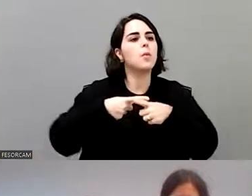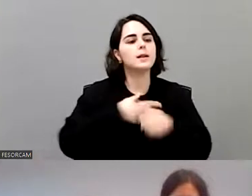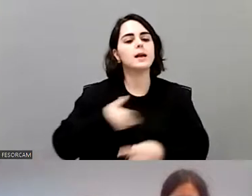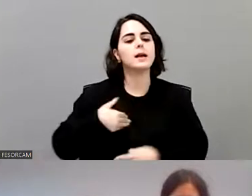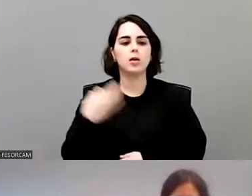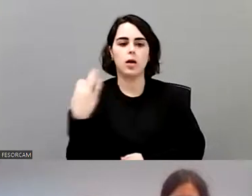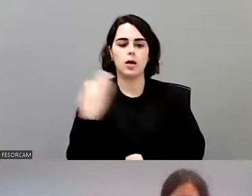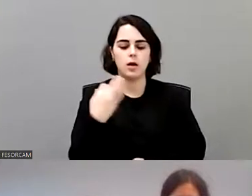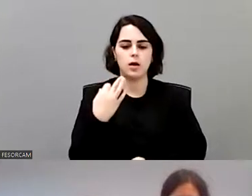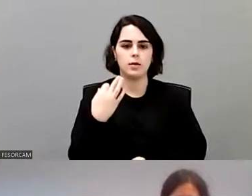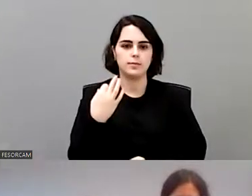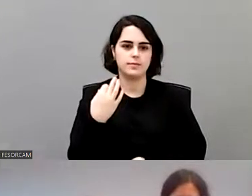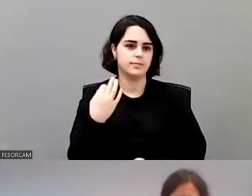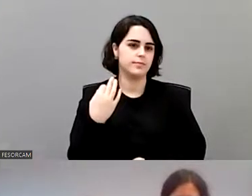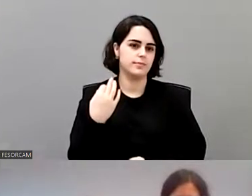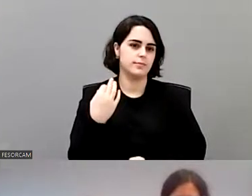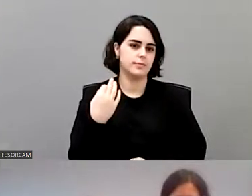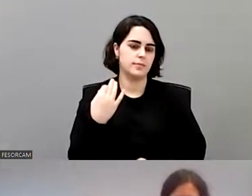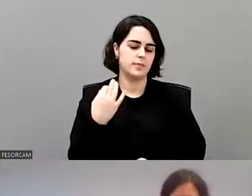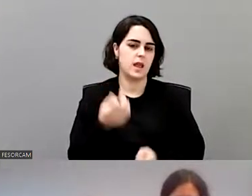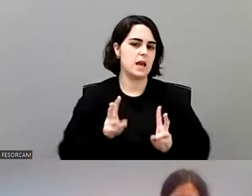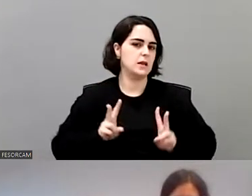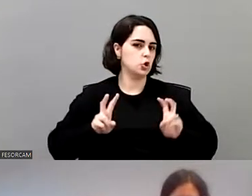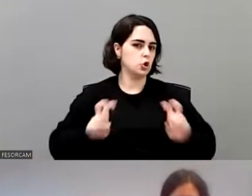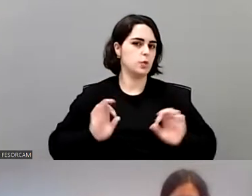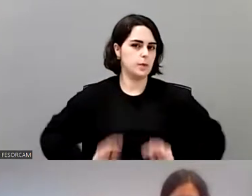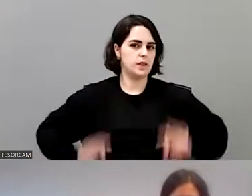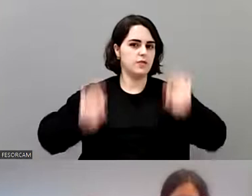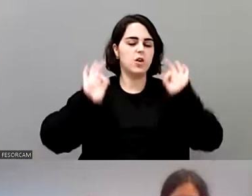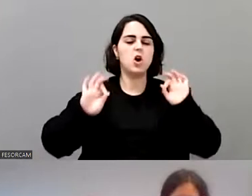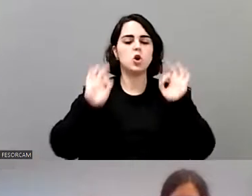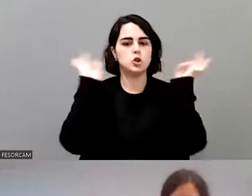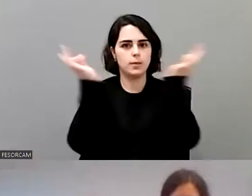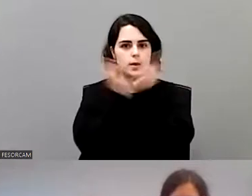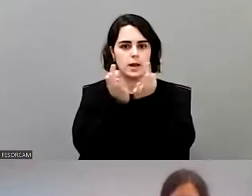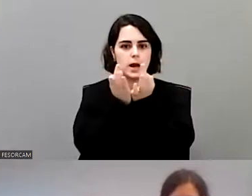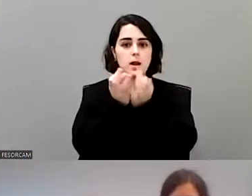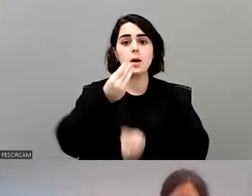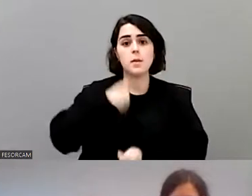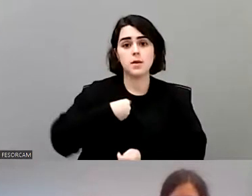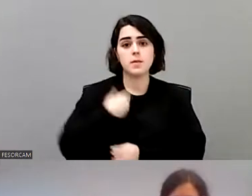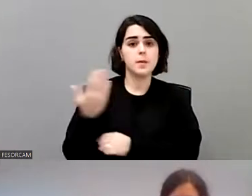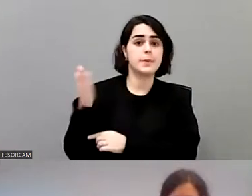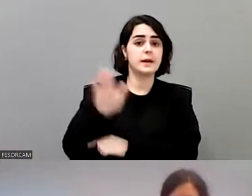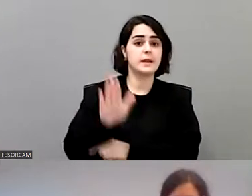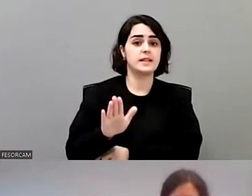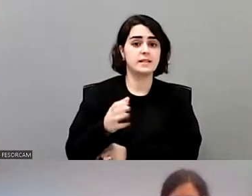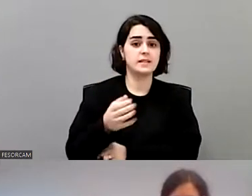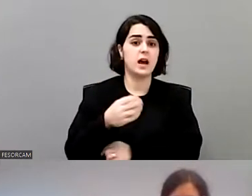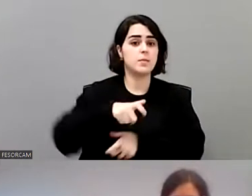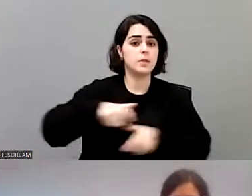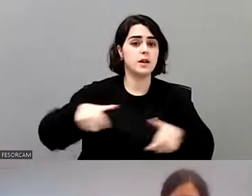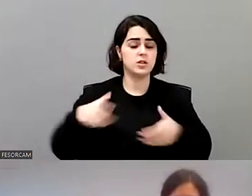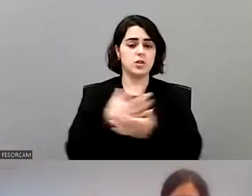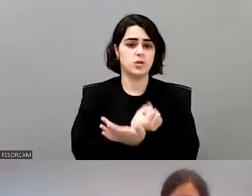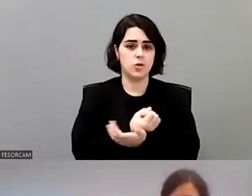vosotras una breve introducción del seminario y ya dar paso a presentaros a todas las personas